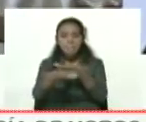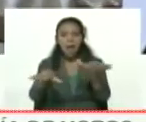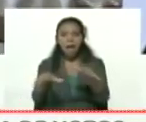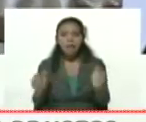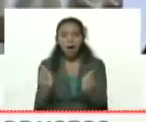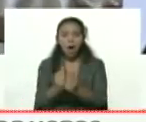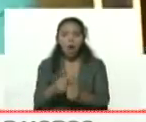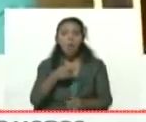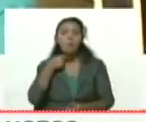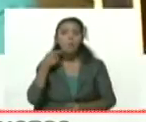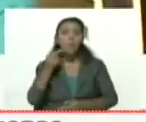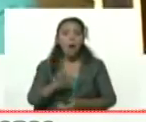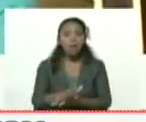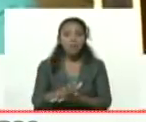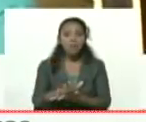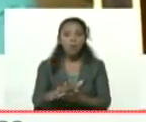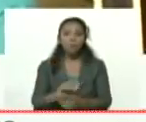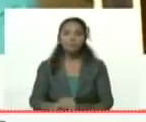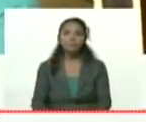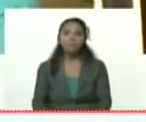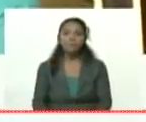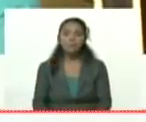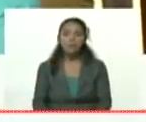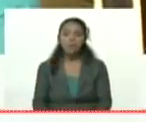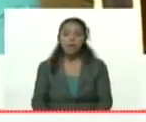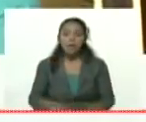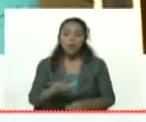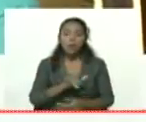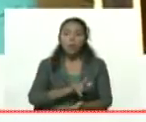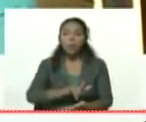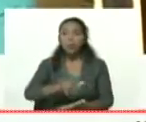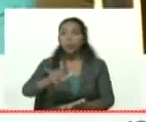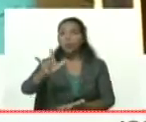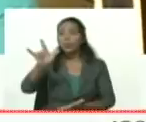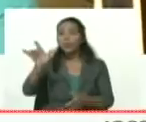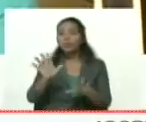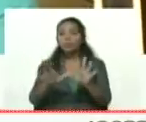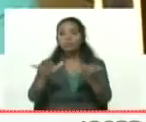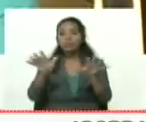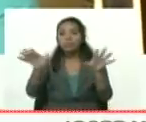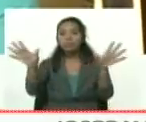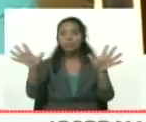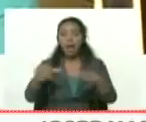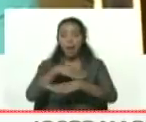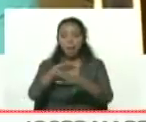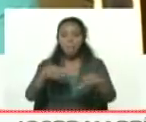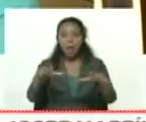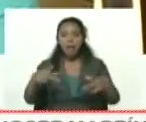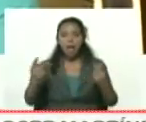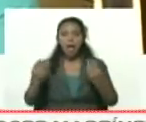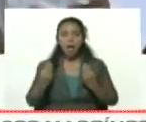muertos y volaron sin redes a las playas con vida.